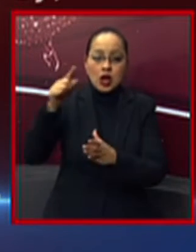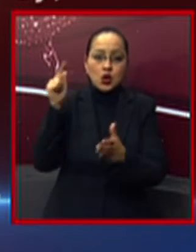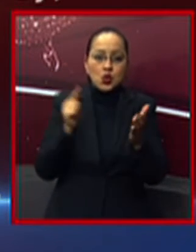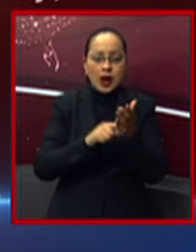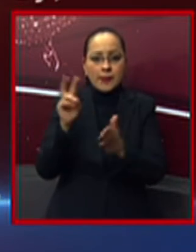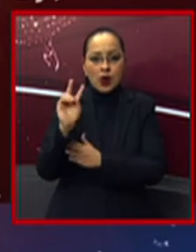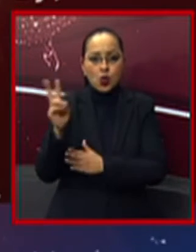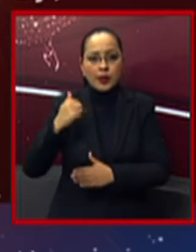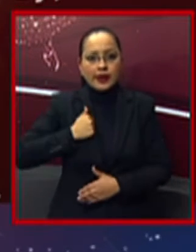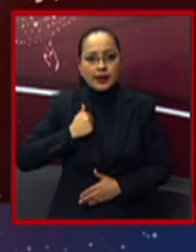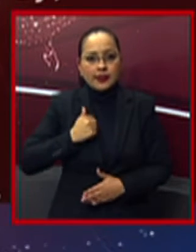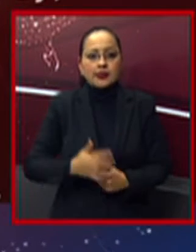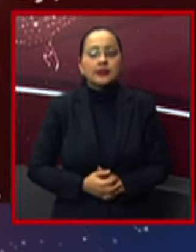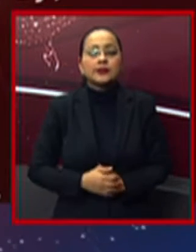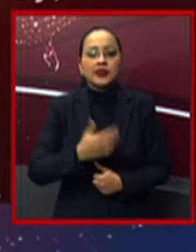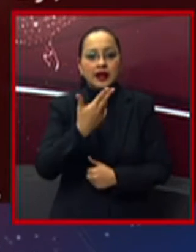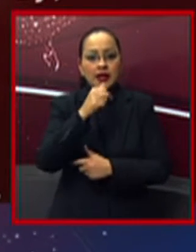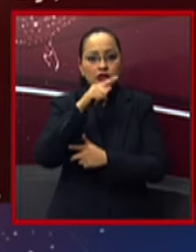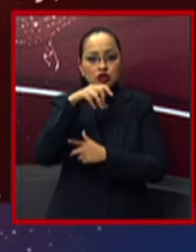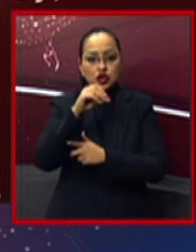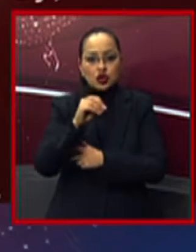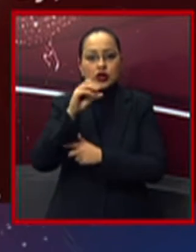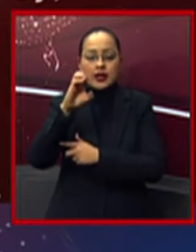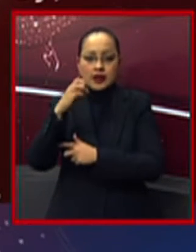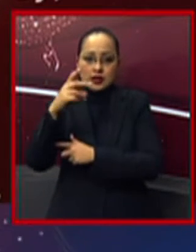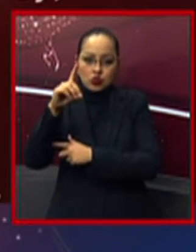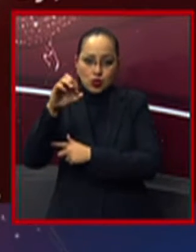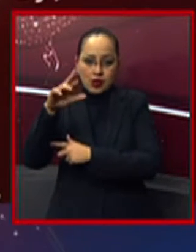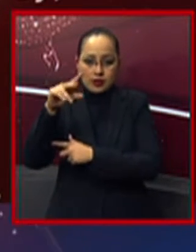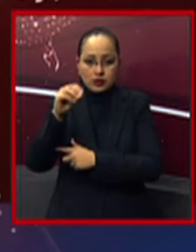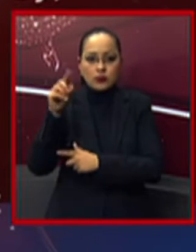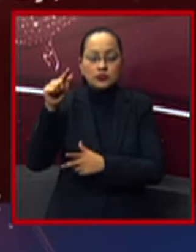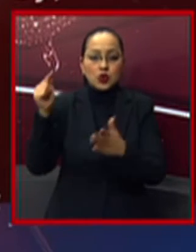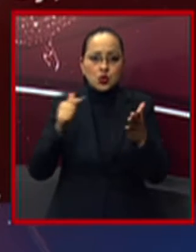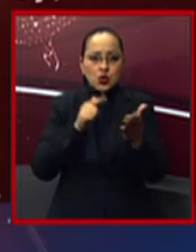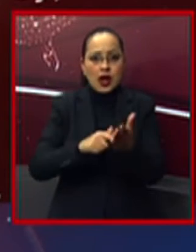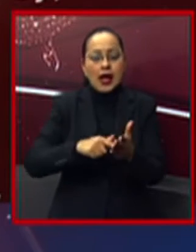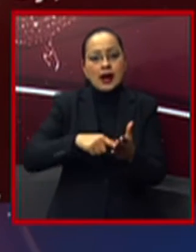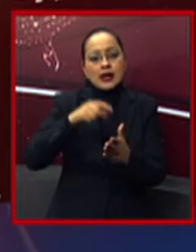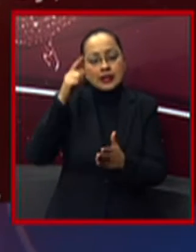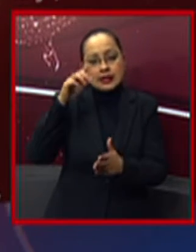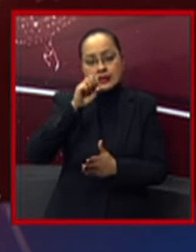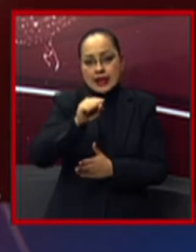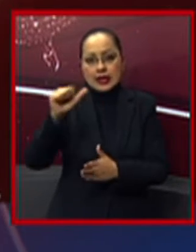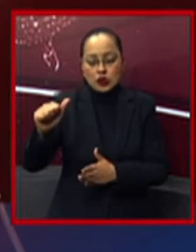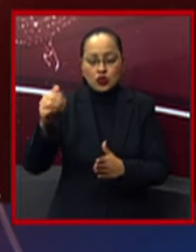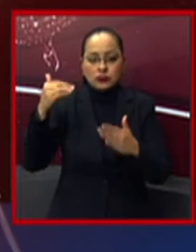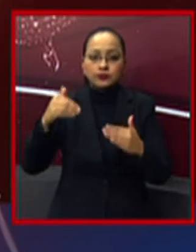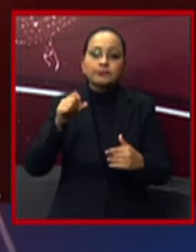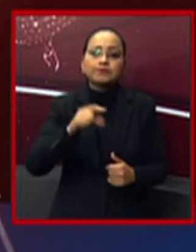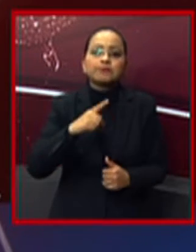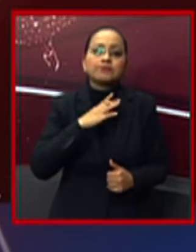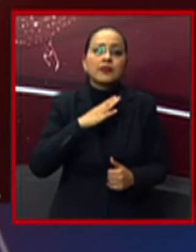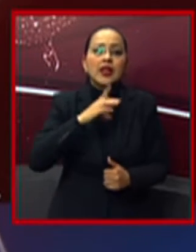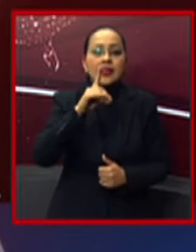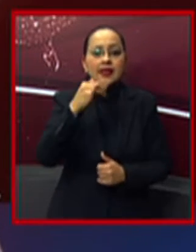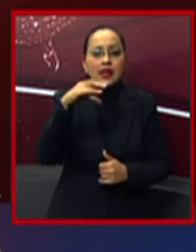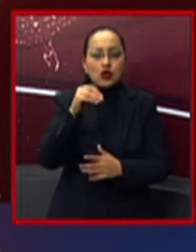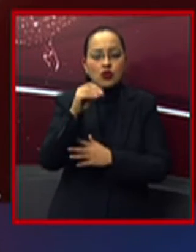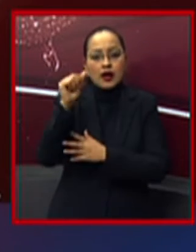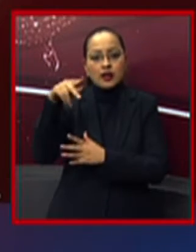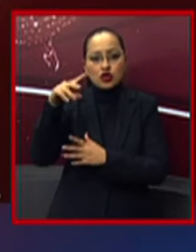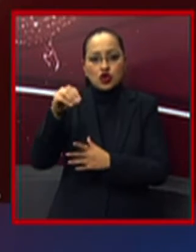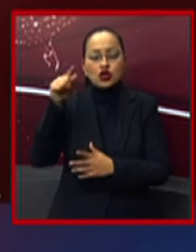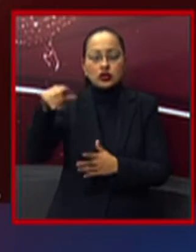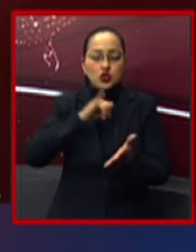Vancouver, Canadá; Héctor Eduardo Velasco Monroy, cónsul en San Antonio, Texas; Diego Antonio Gómez Pickering, cónsul